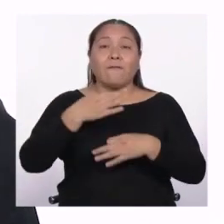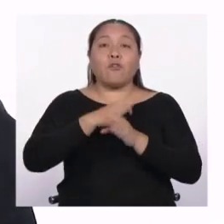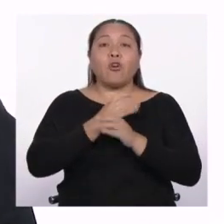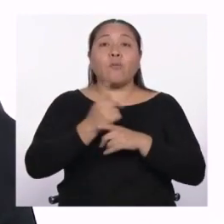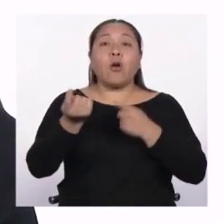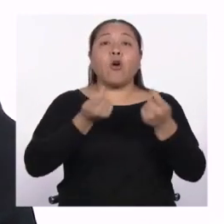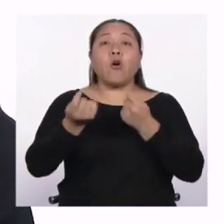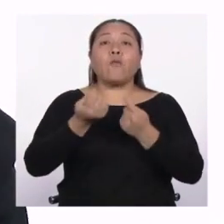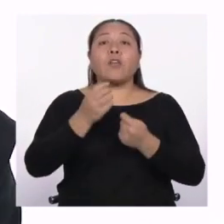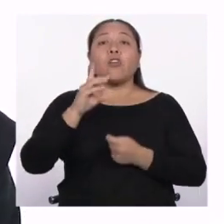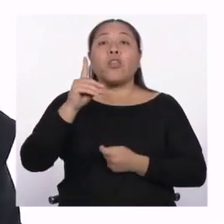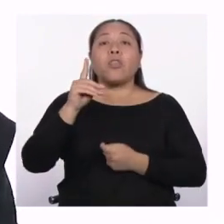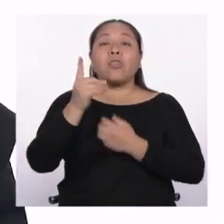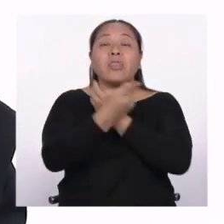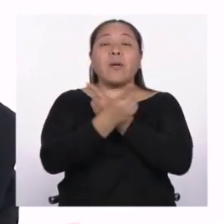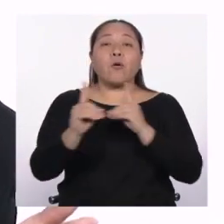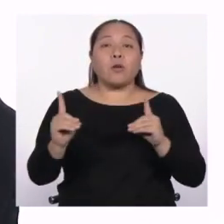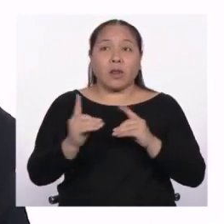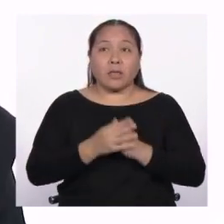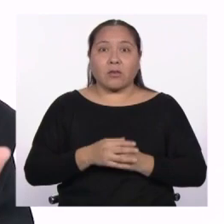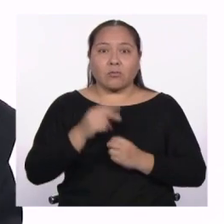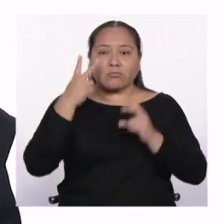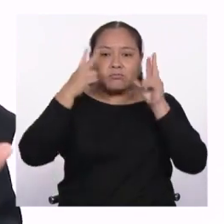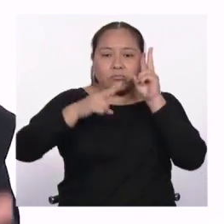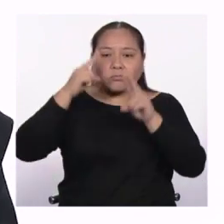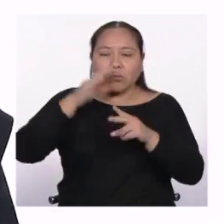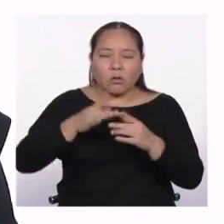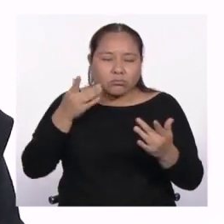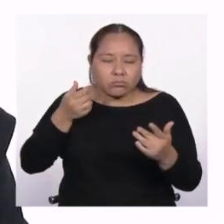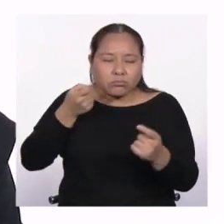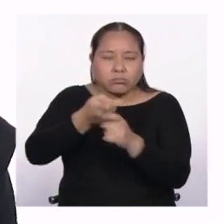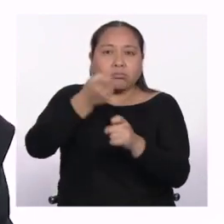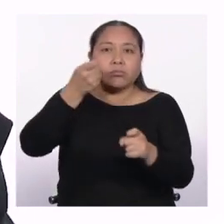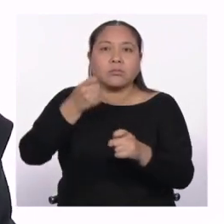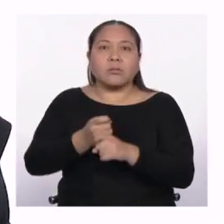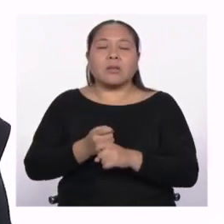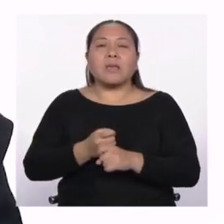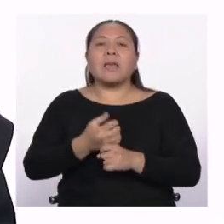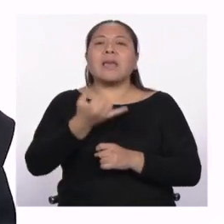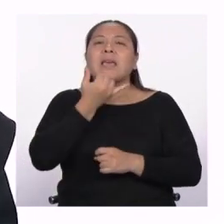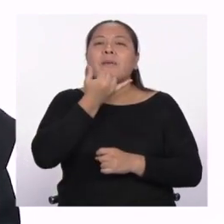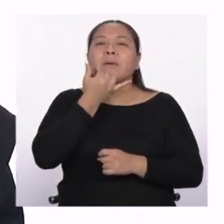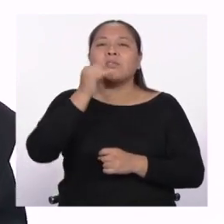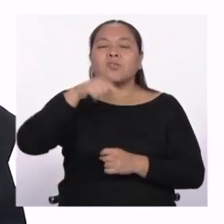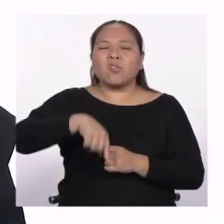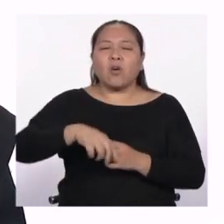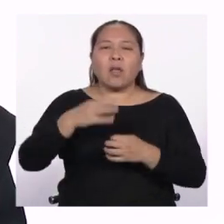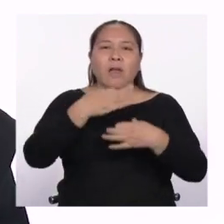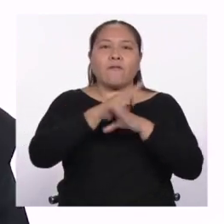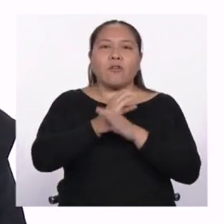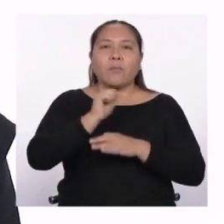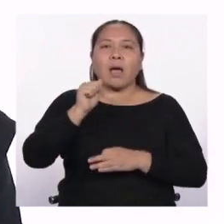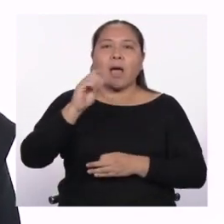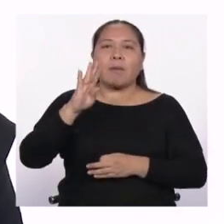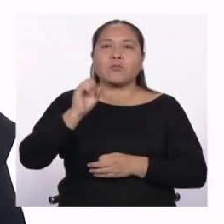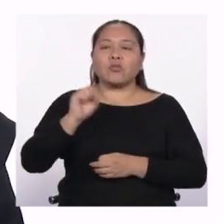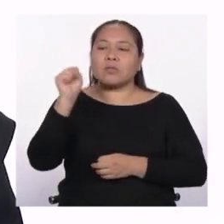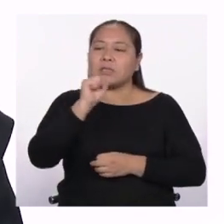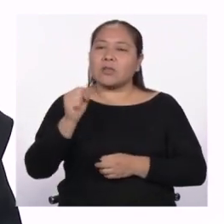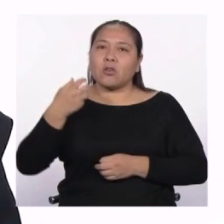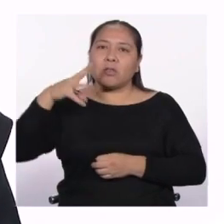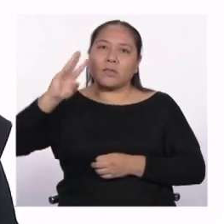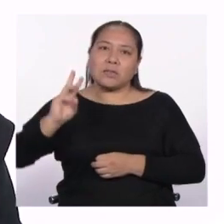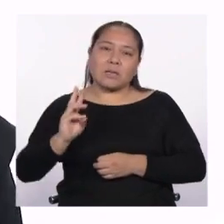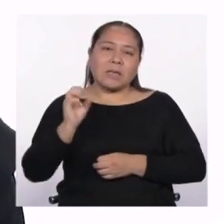hoy evaluarás algunos puntos de vista sobre el impacto que trajo consigo el sistema absolutista en Europa, entre los siglos XVI